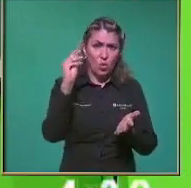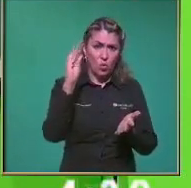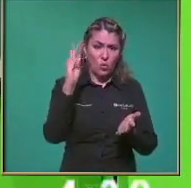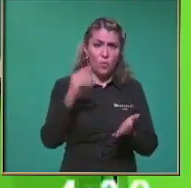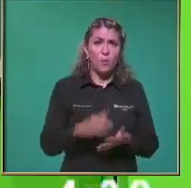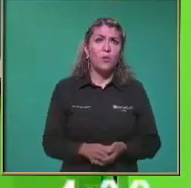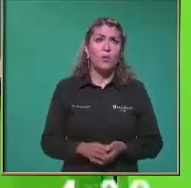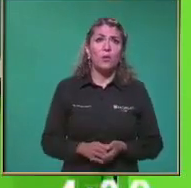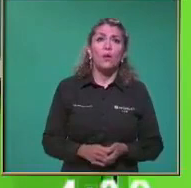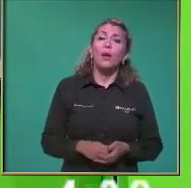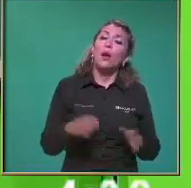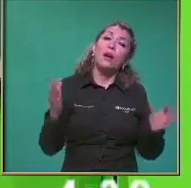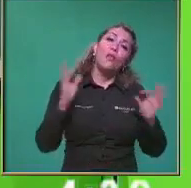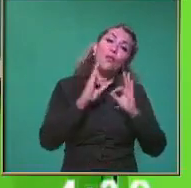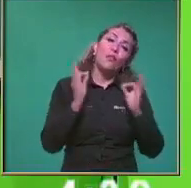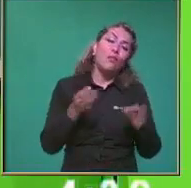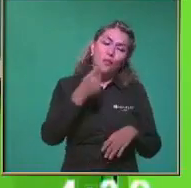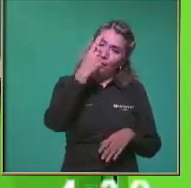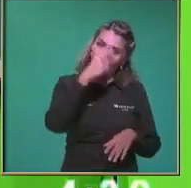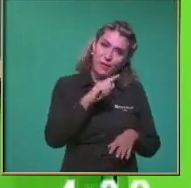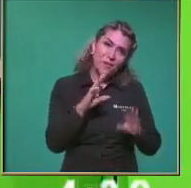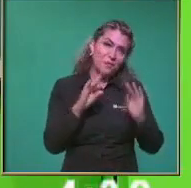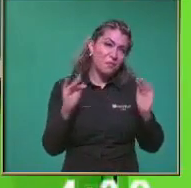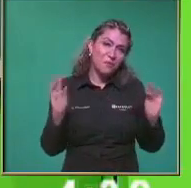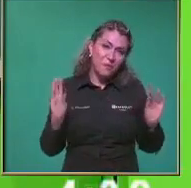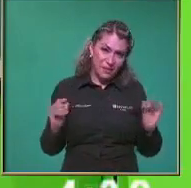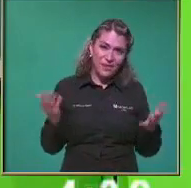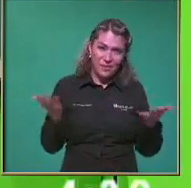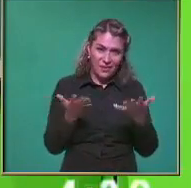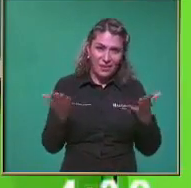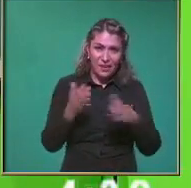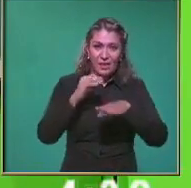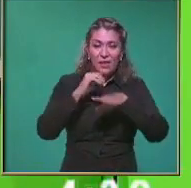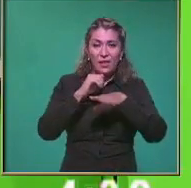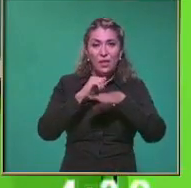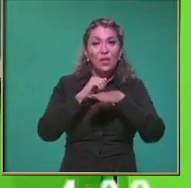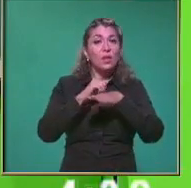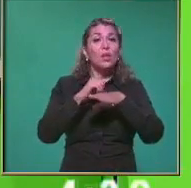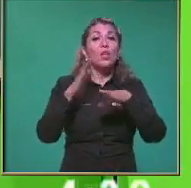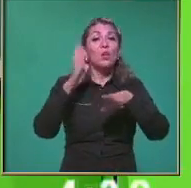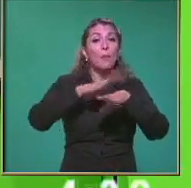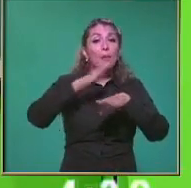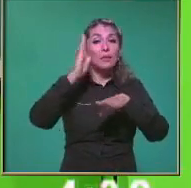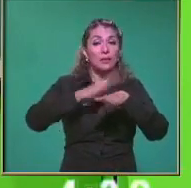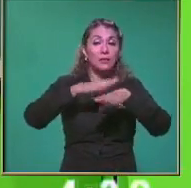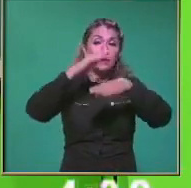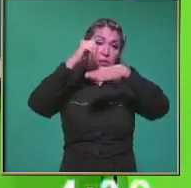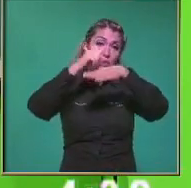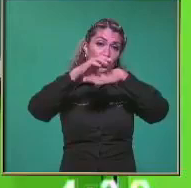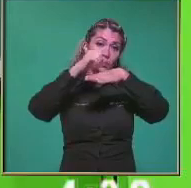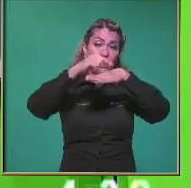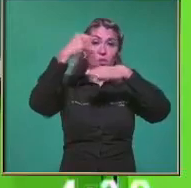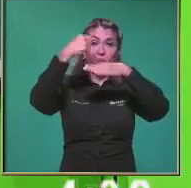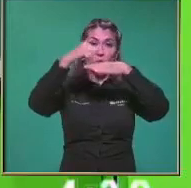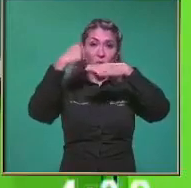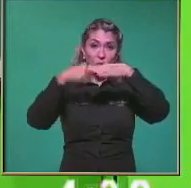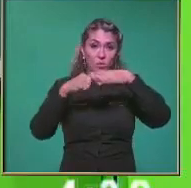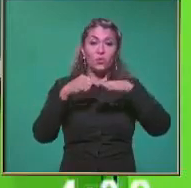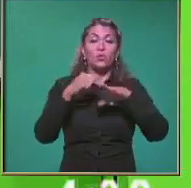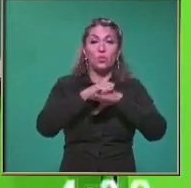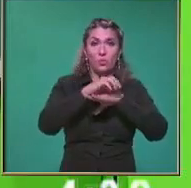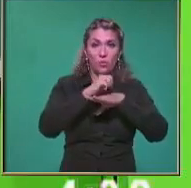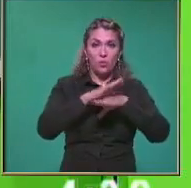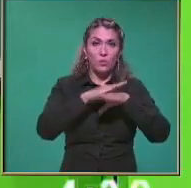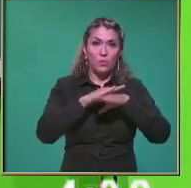Y eso es una forma muy fácil y muy sencilla de hacer sumas o adiciones, que es su nombre oficial, con fracciones. Y en este